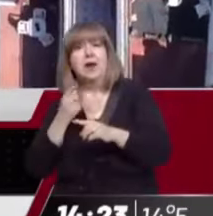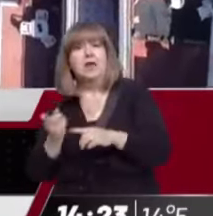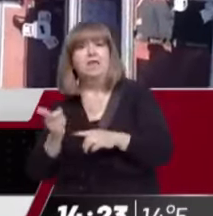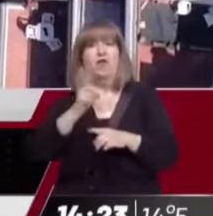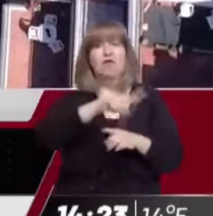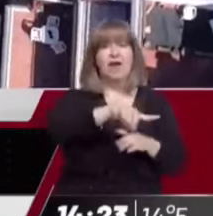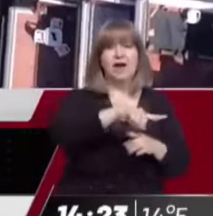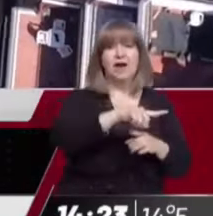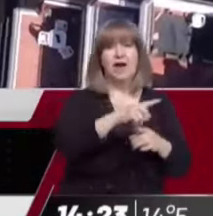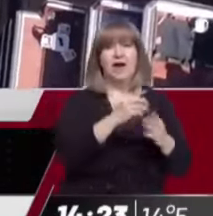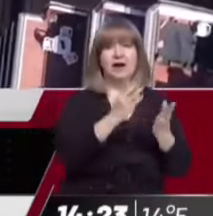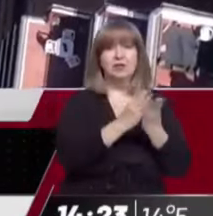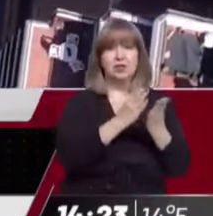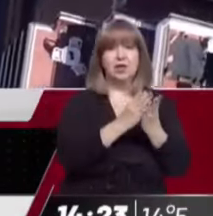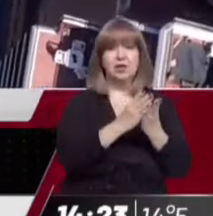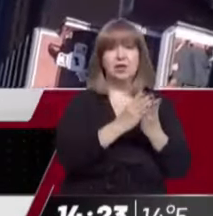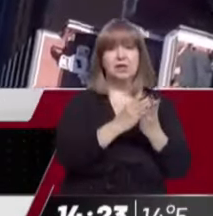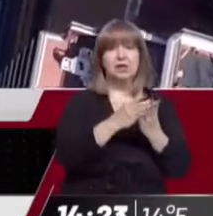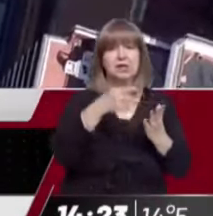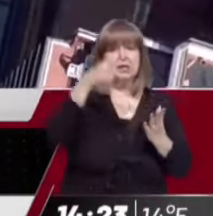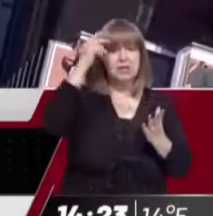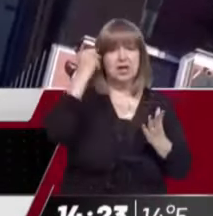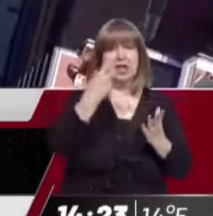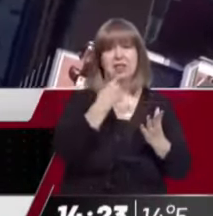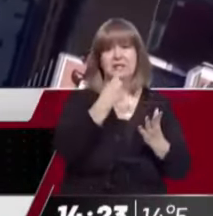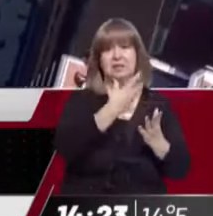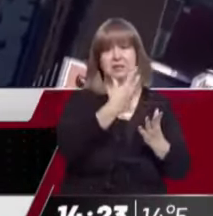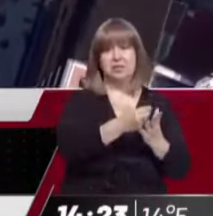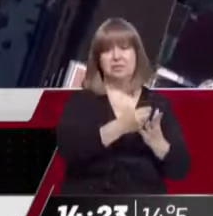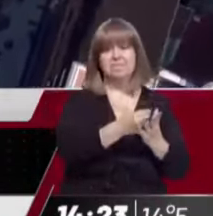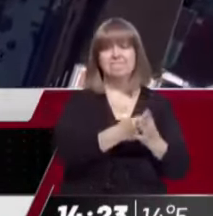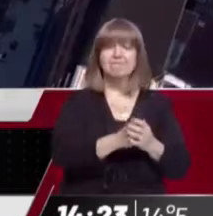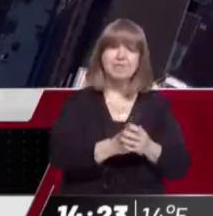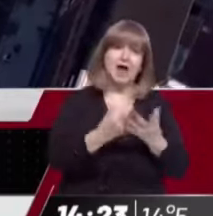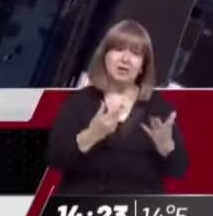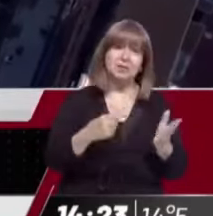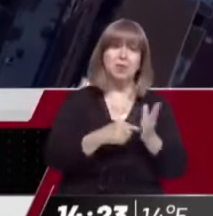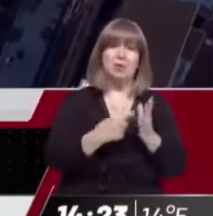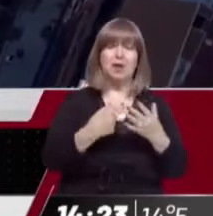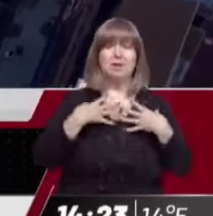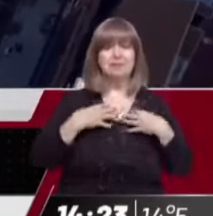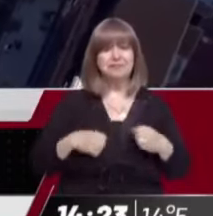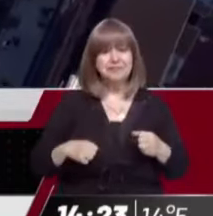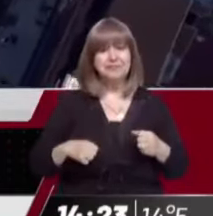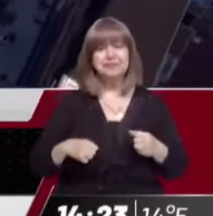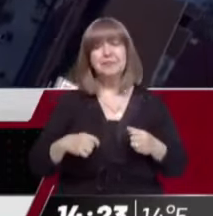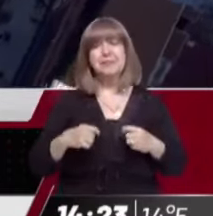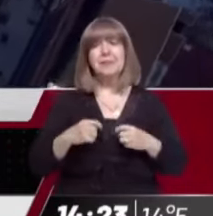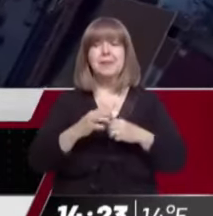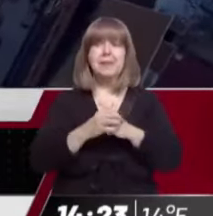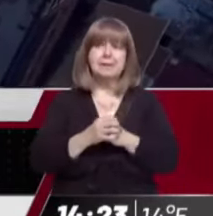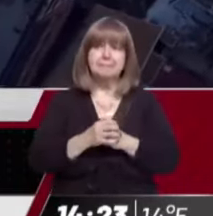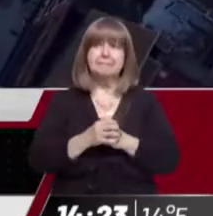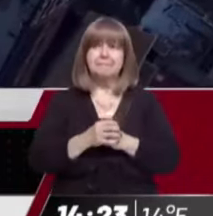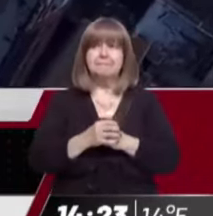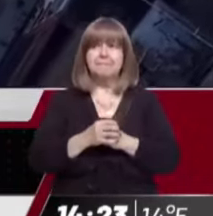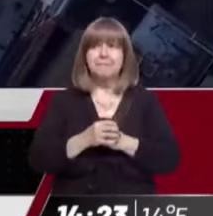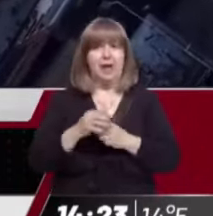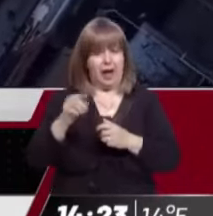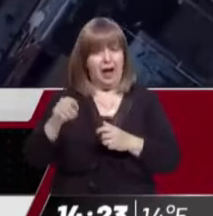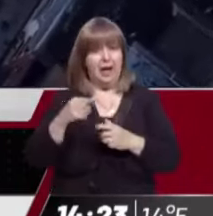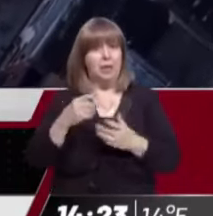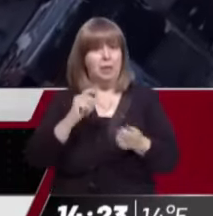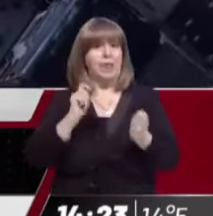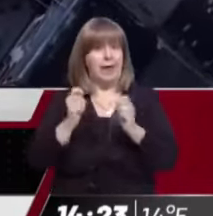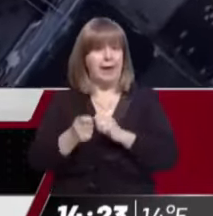probar. Vos hablaste en algún momento de que la exigencia académica en Chile es mayor, ¿no? ¿Habría que aplicar